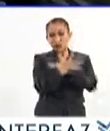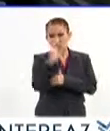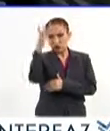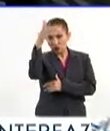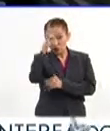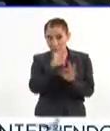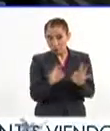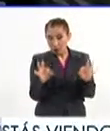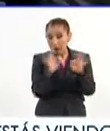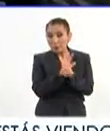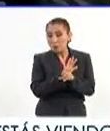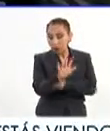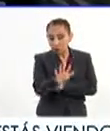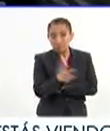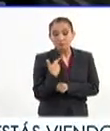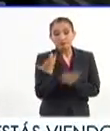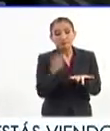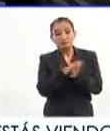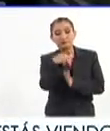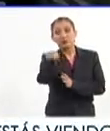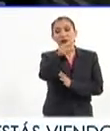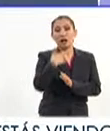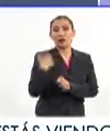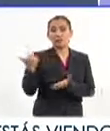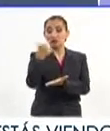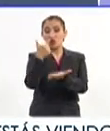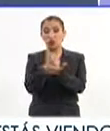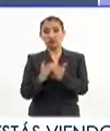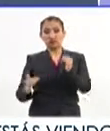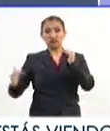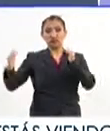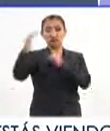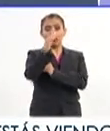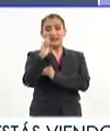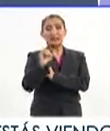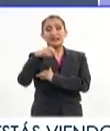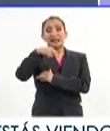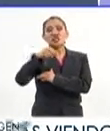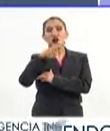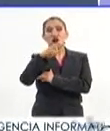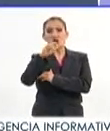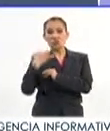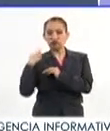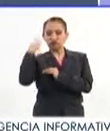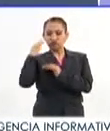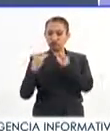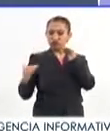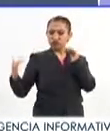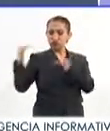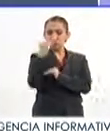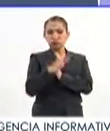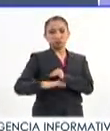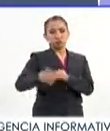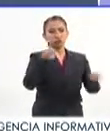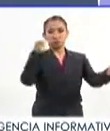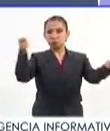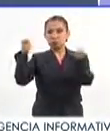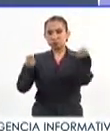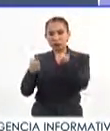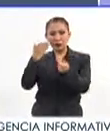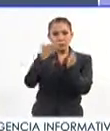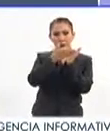importancia básicamente es de que se convierte en el señorío hegemónico que va a dar o a reconfigurar el espacio durante el periodo cultural